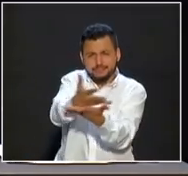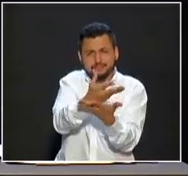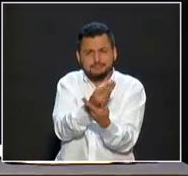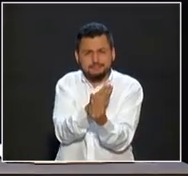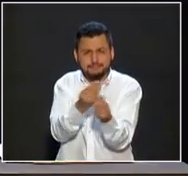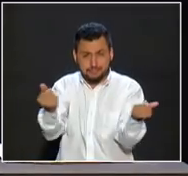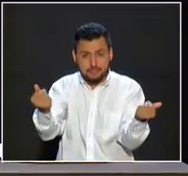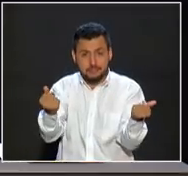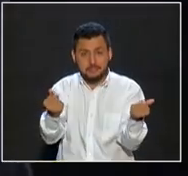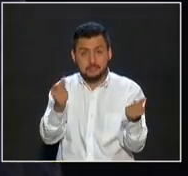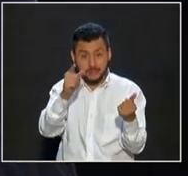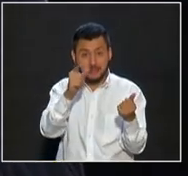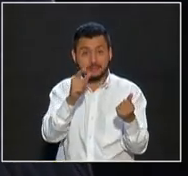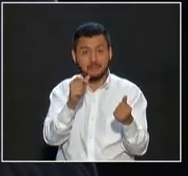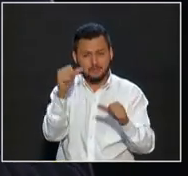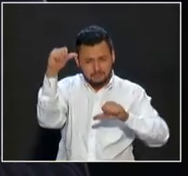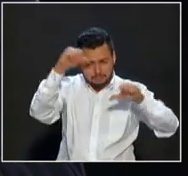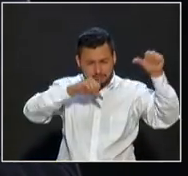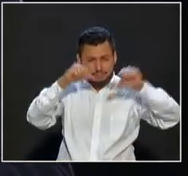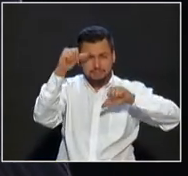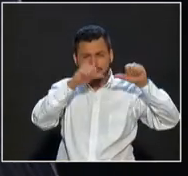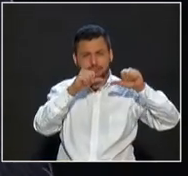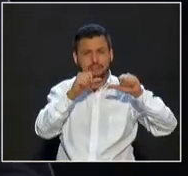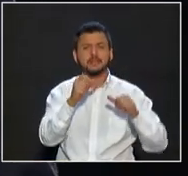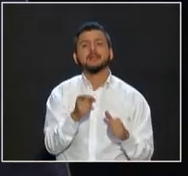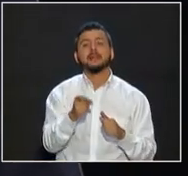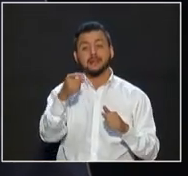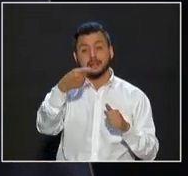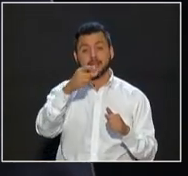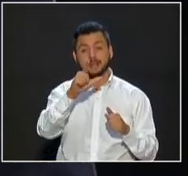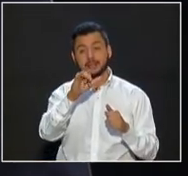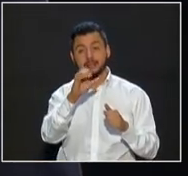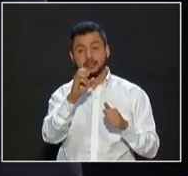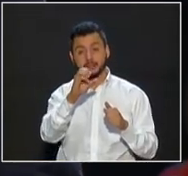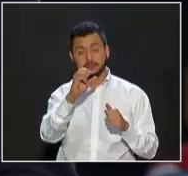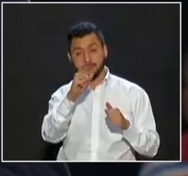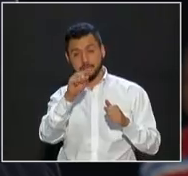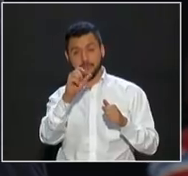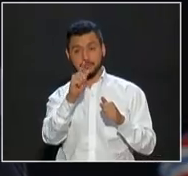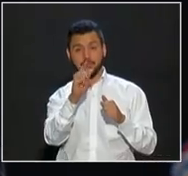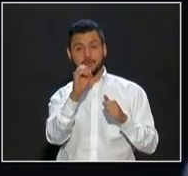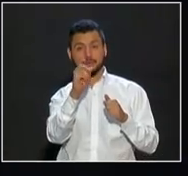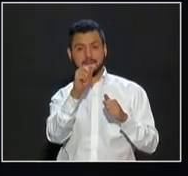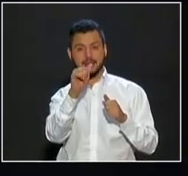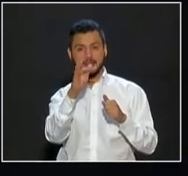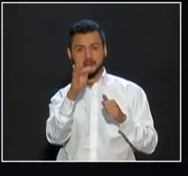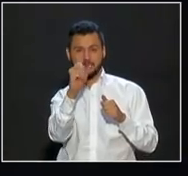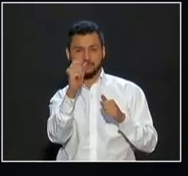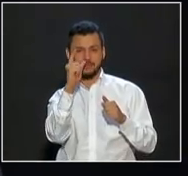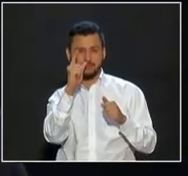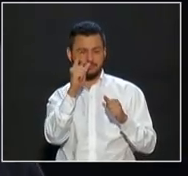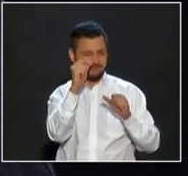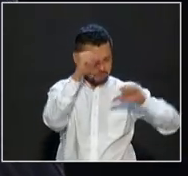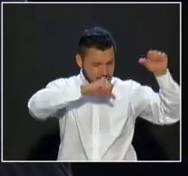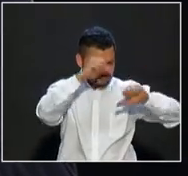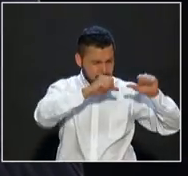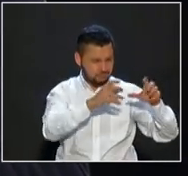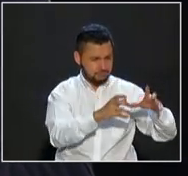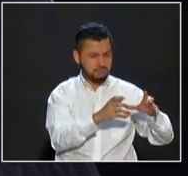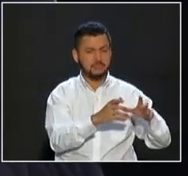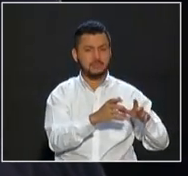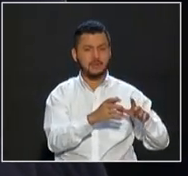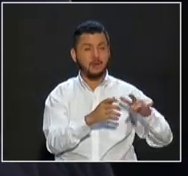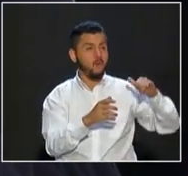y fosfato hay que apostarle a la sustitución de cultivos ilícitos en antioquia pero cumpliéndole a los campesinos